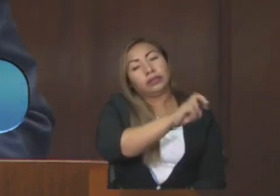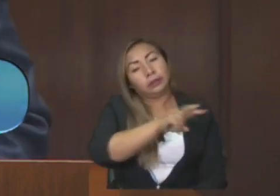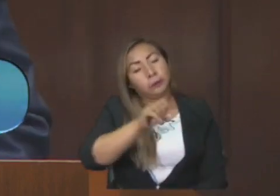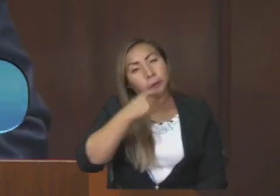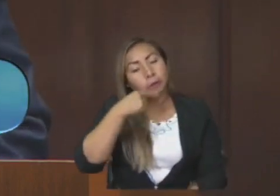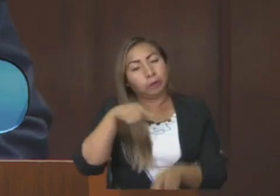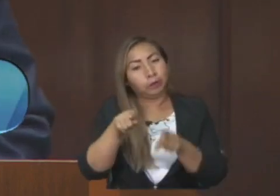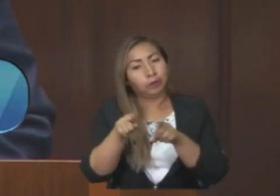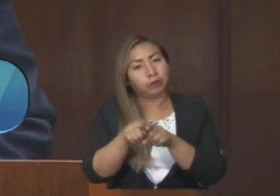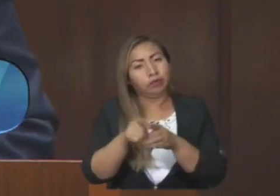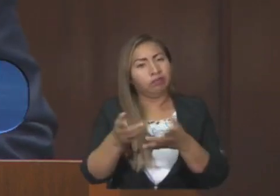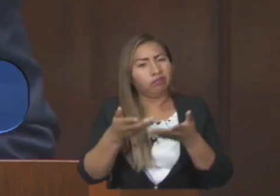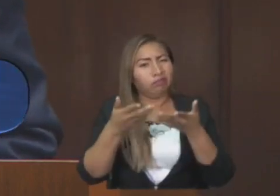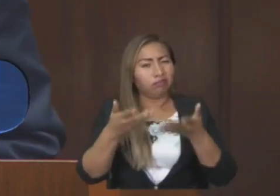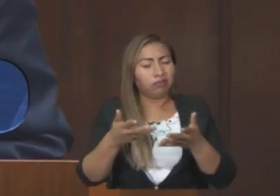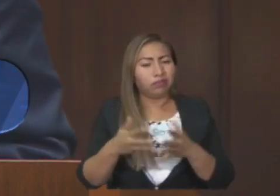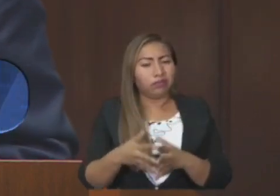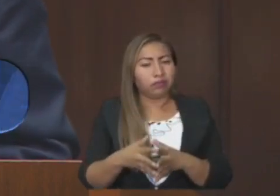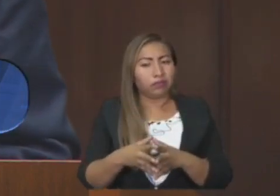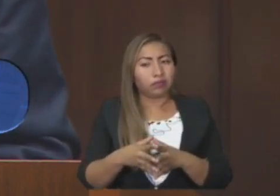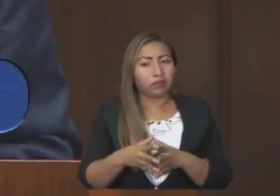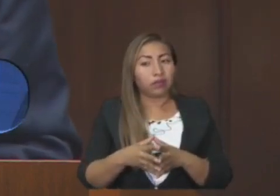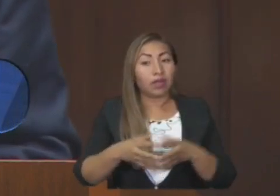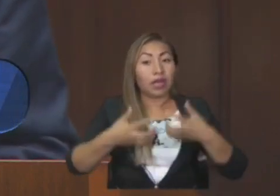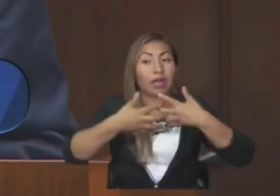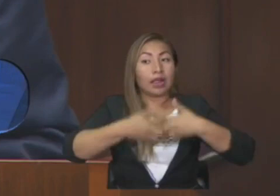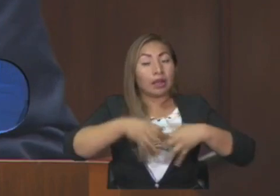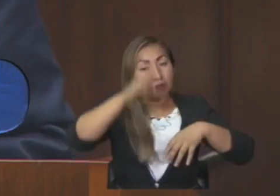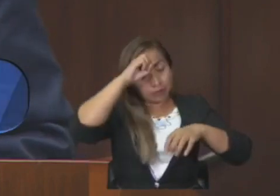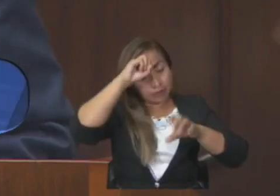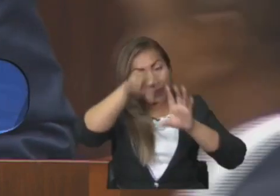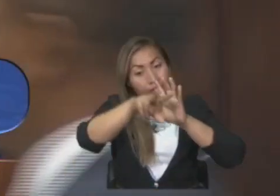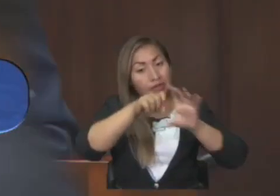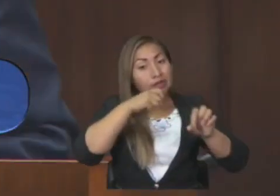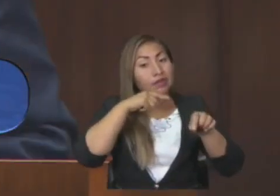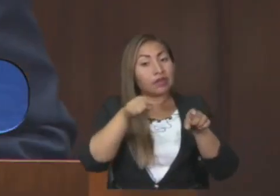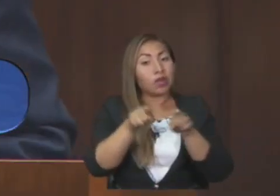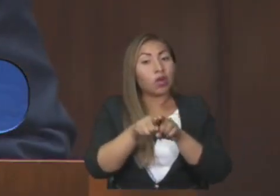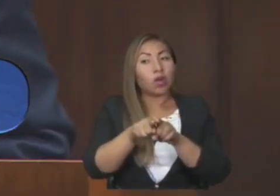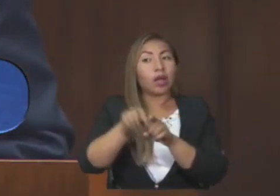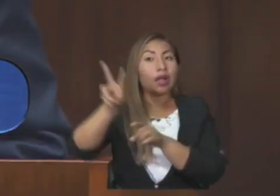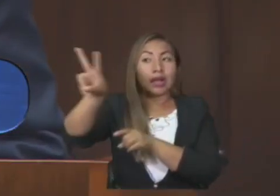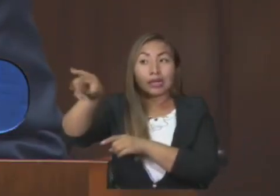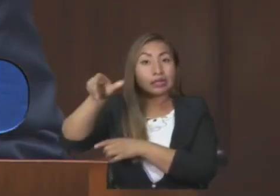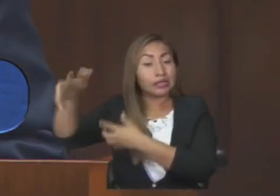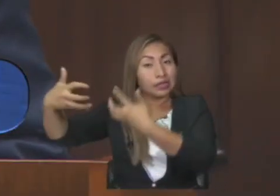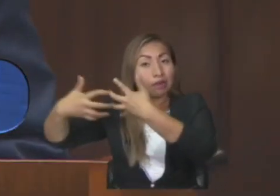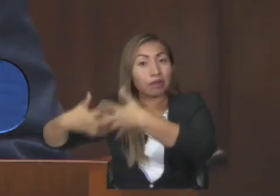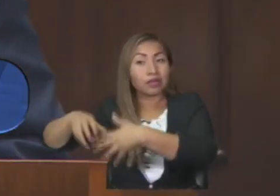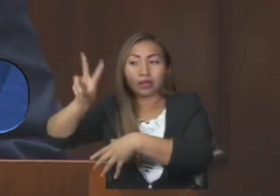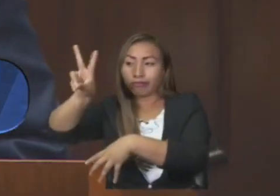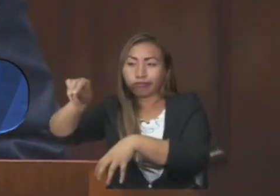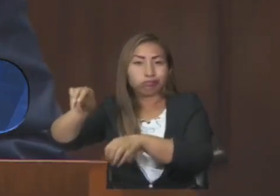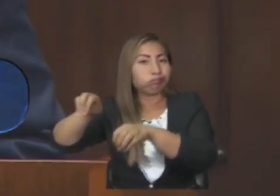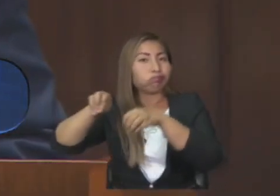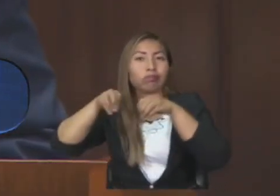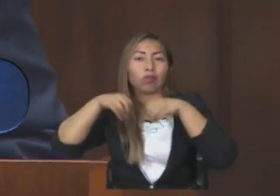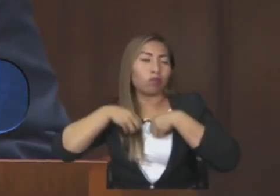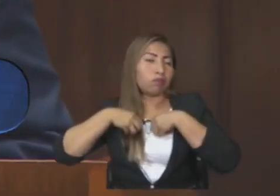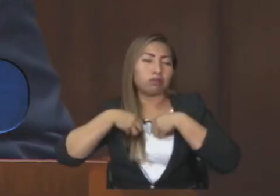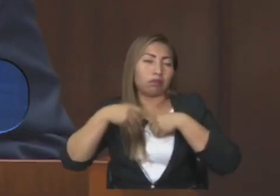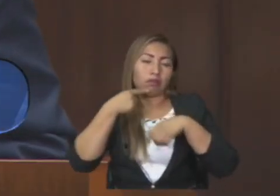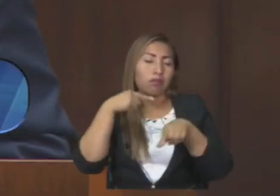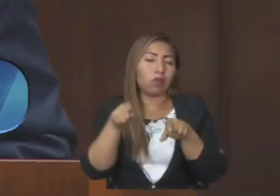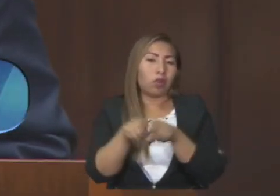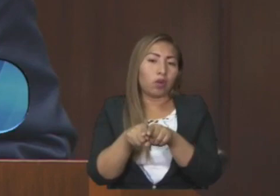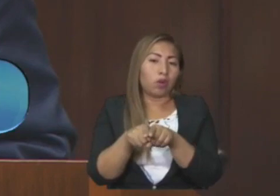público, Minera Panamá no aceptó el nuevo contrato en el plazo establecido por el Gobierno Nacional.